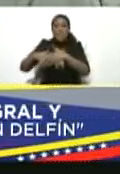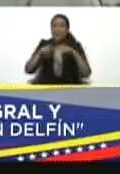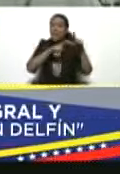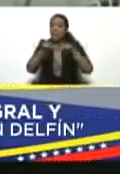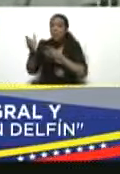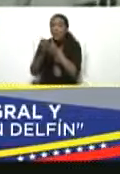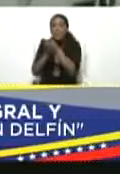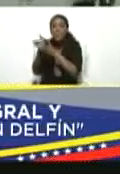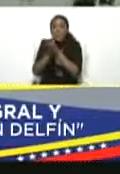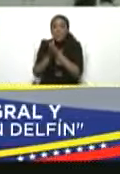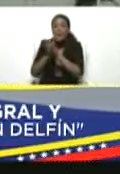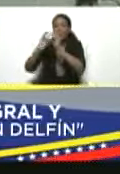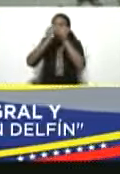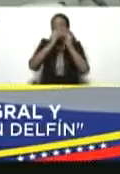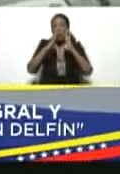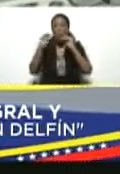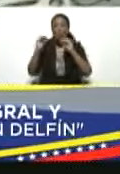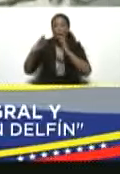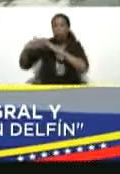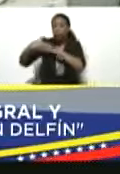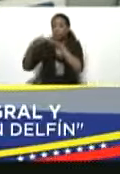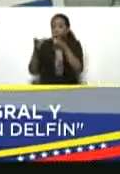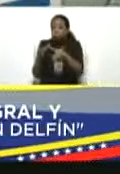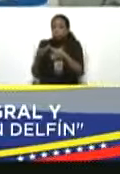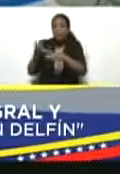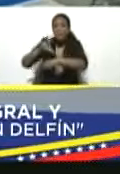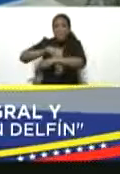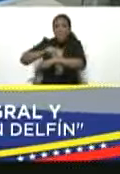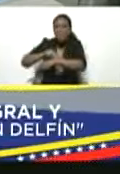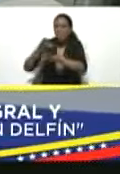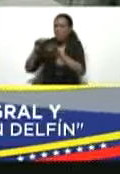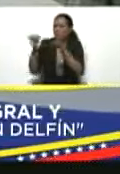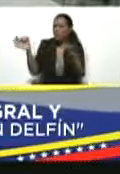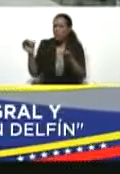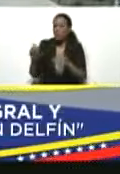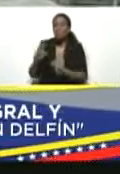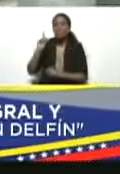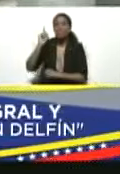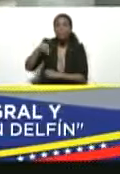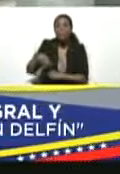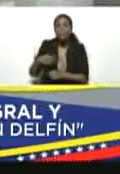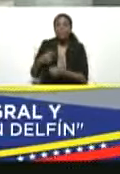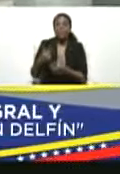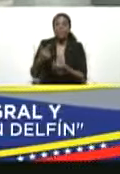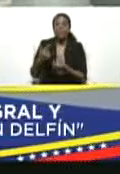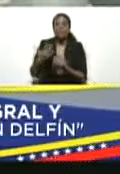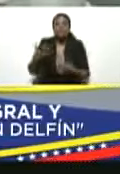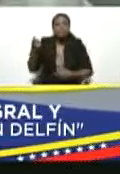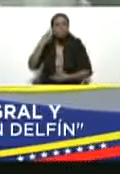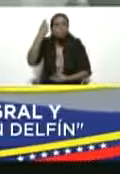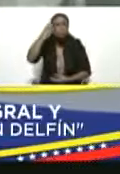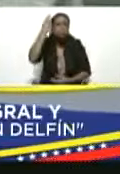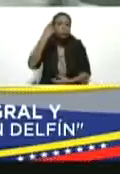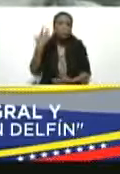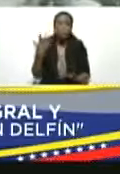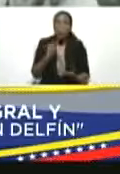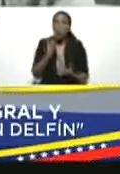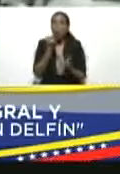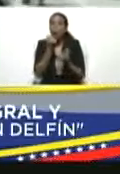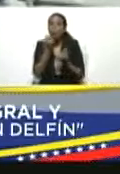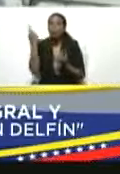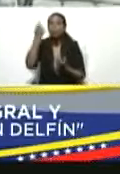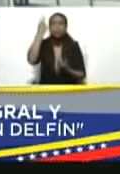emprendimiento y hemos recuperado todos los aparatos pero también hemos parido con las vísceras para